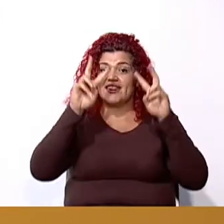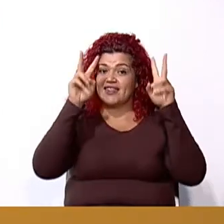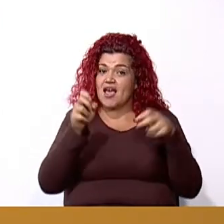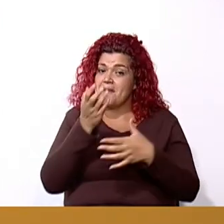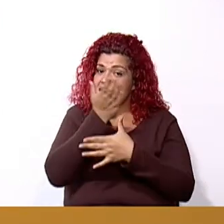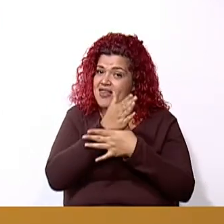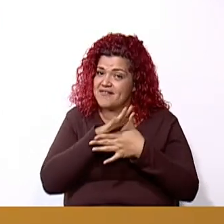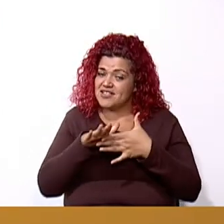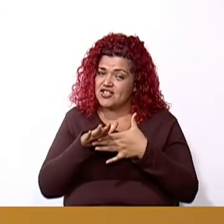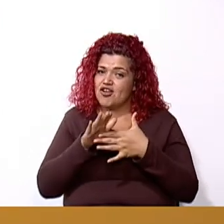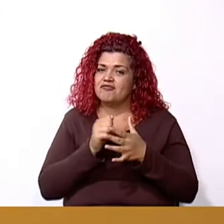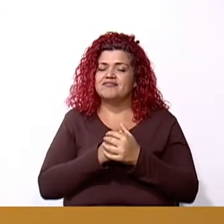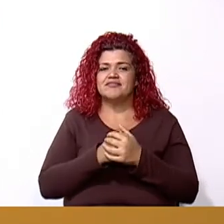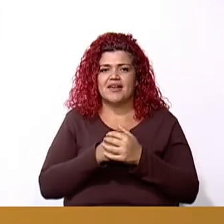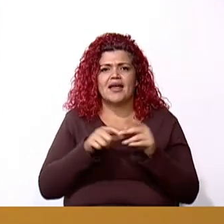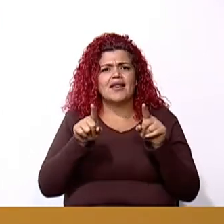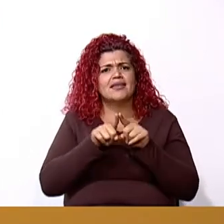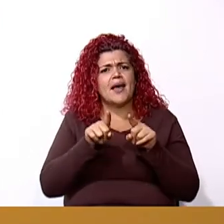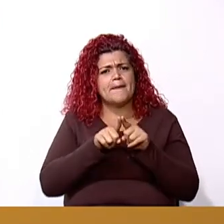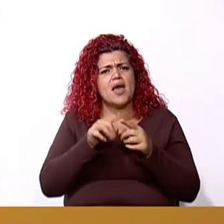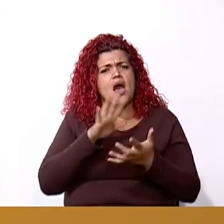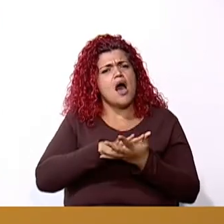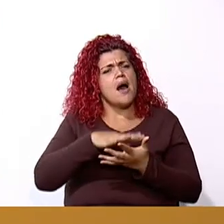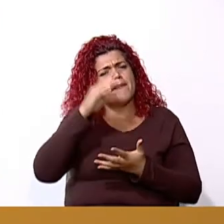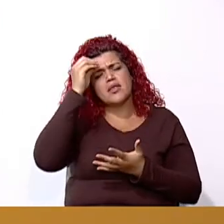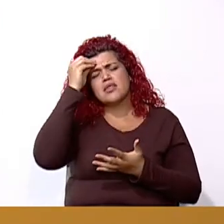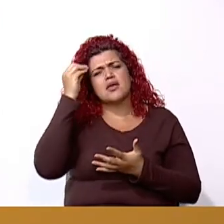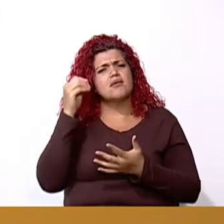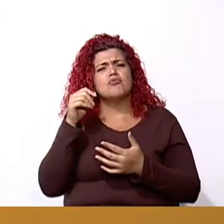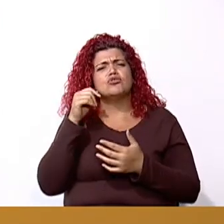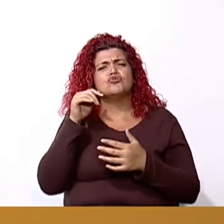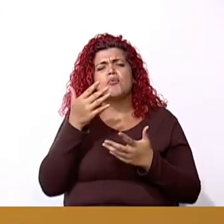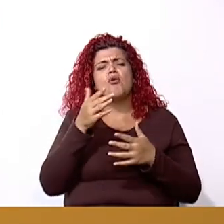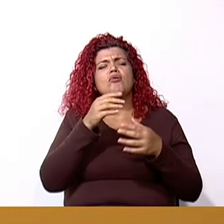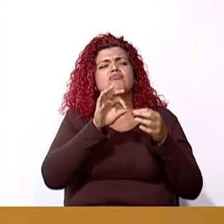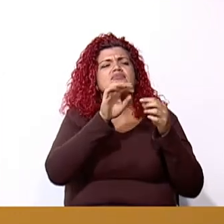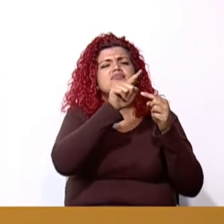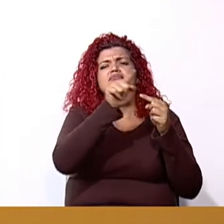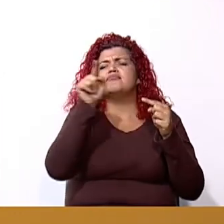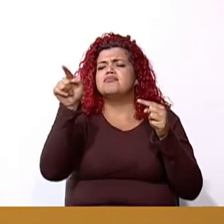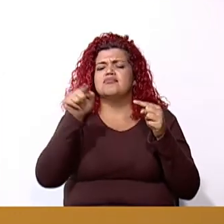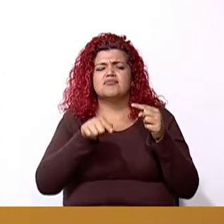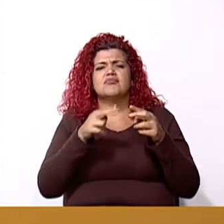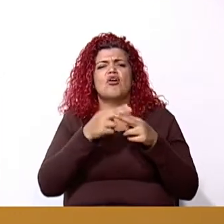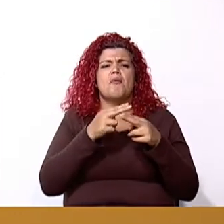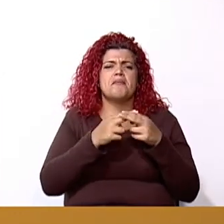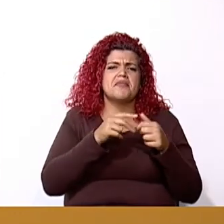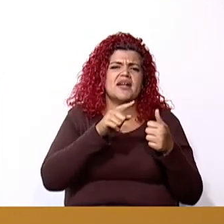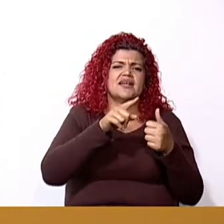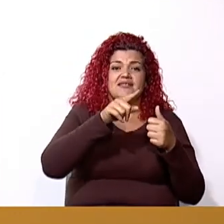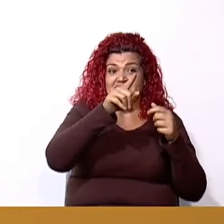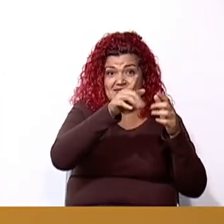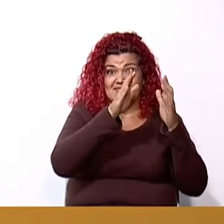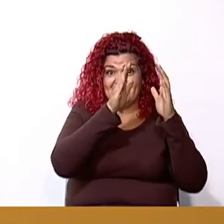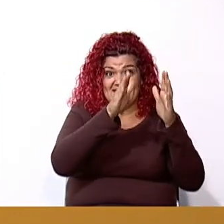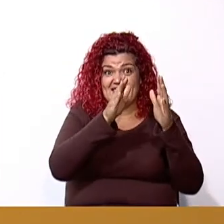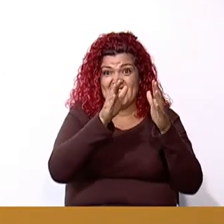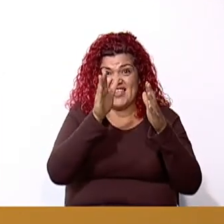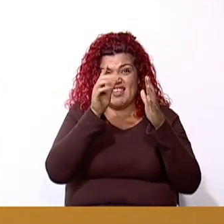las divisiones. También aprendimos sus partes. Hablamos sobre el dividendo,